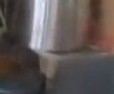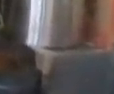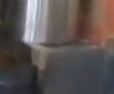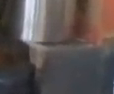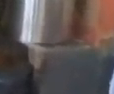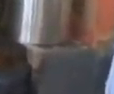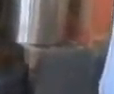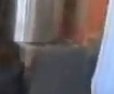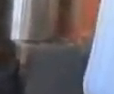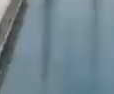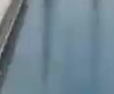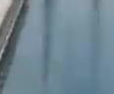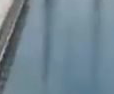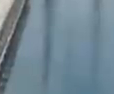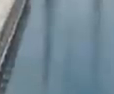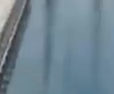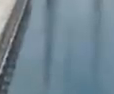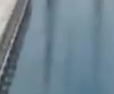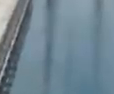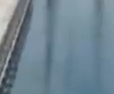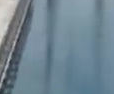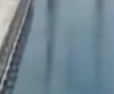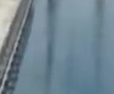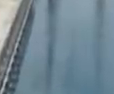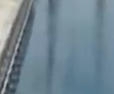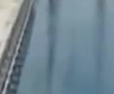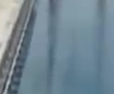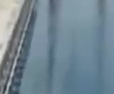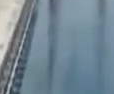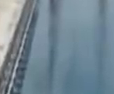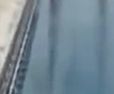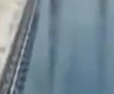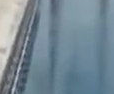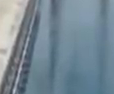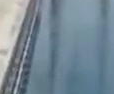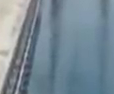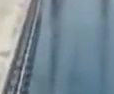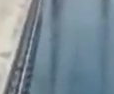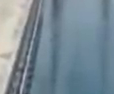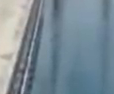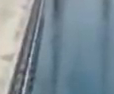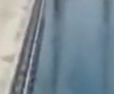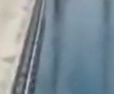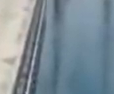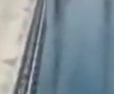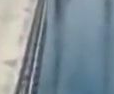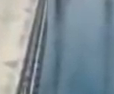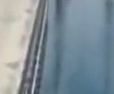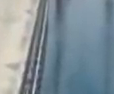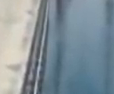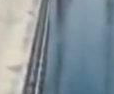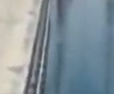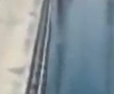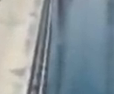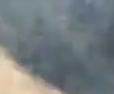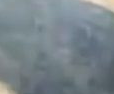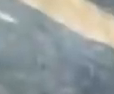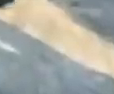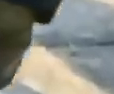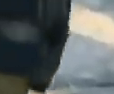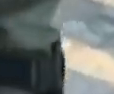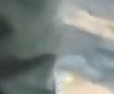2.995.832 familias y 576 unidades militares a través de beneficios socioeconómicos y aportes